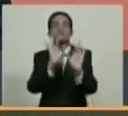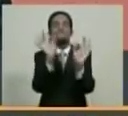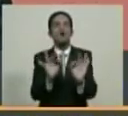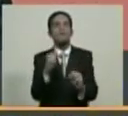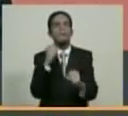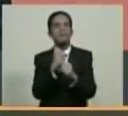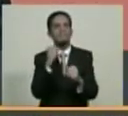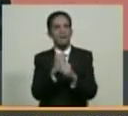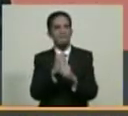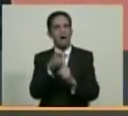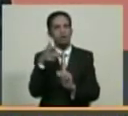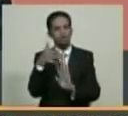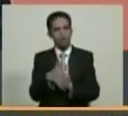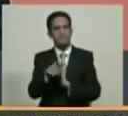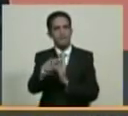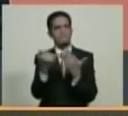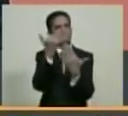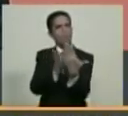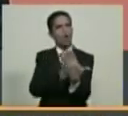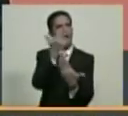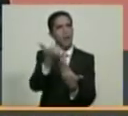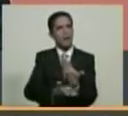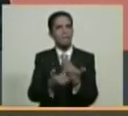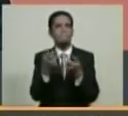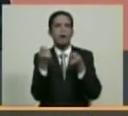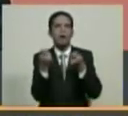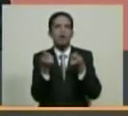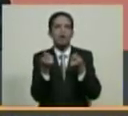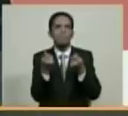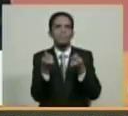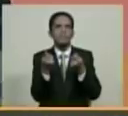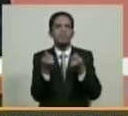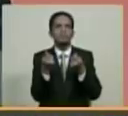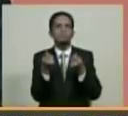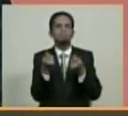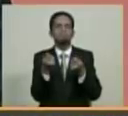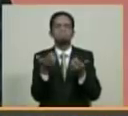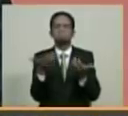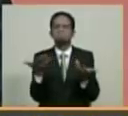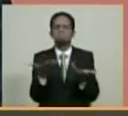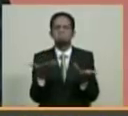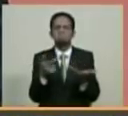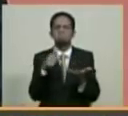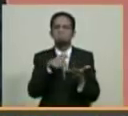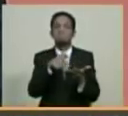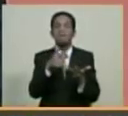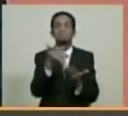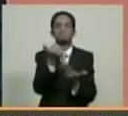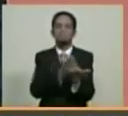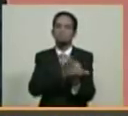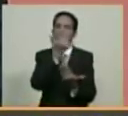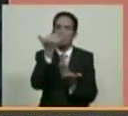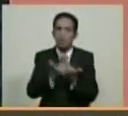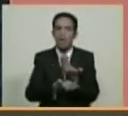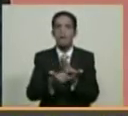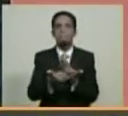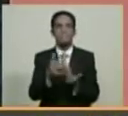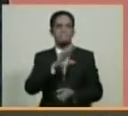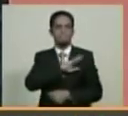este programa económico, que es un programa profundamente